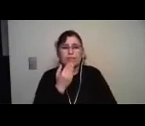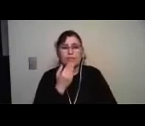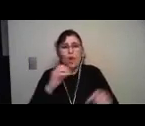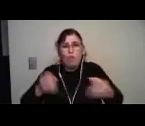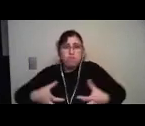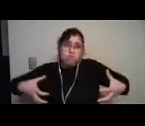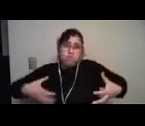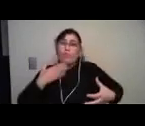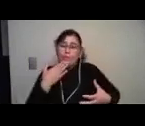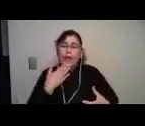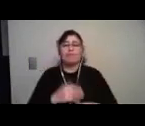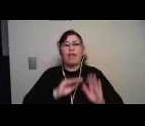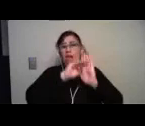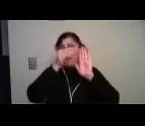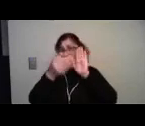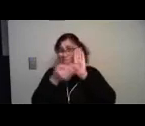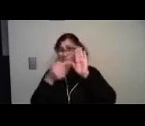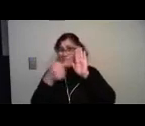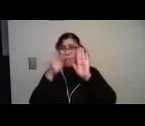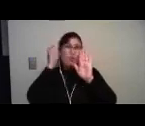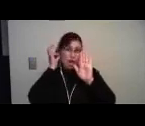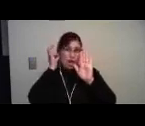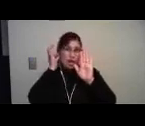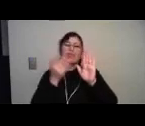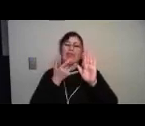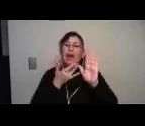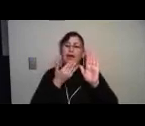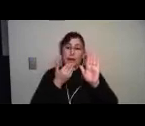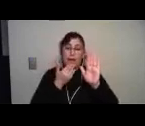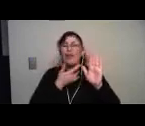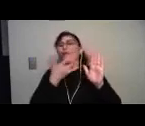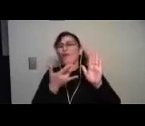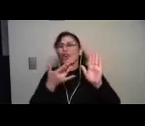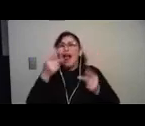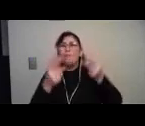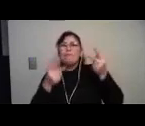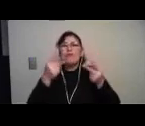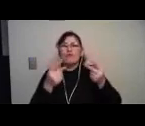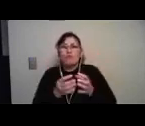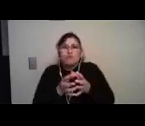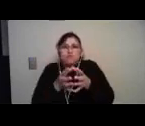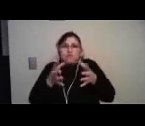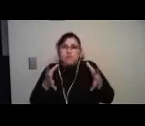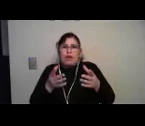están embarazadas también porque aumenta el peso, ¿ya? Y aumenta